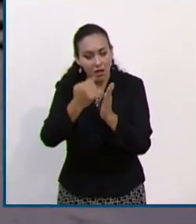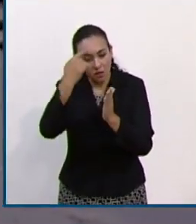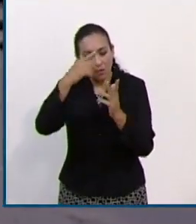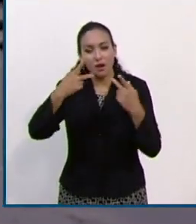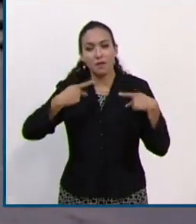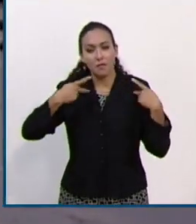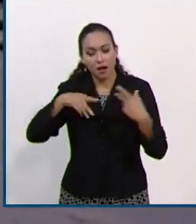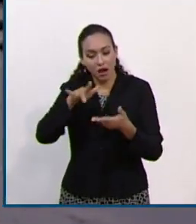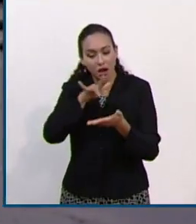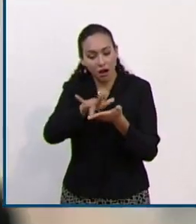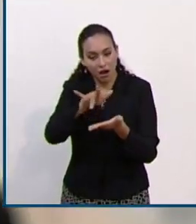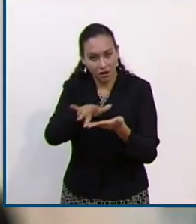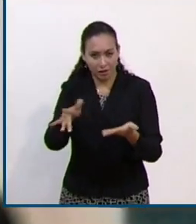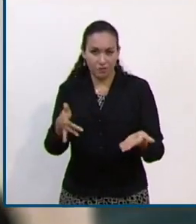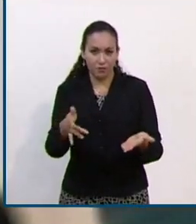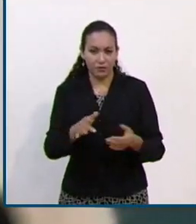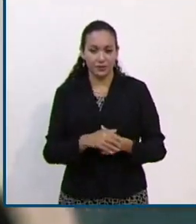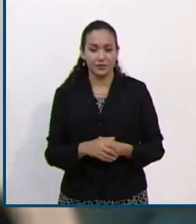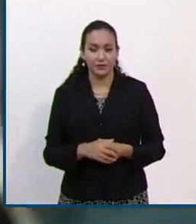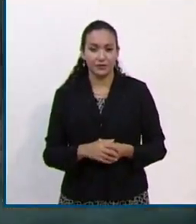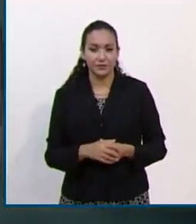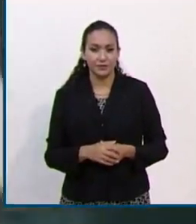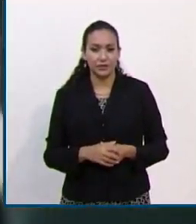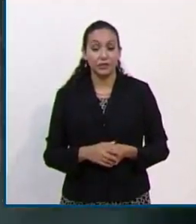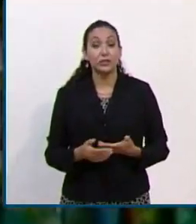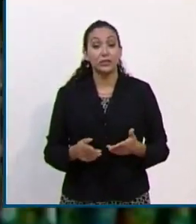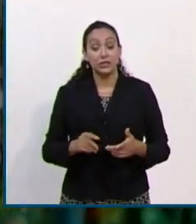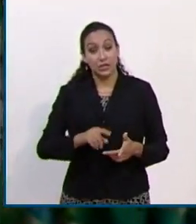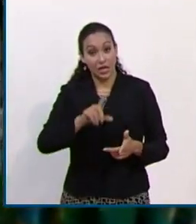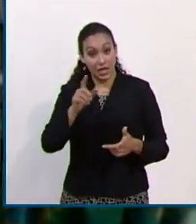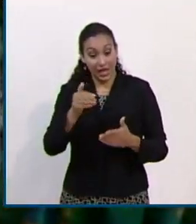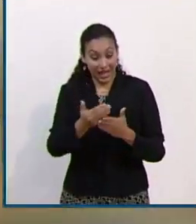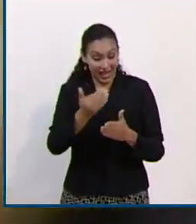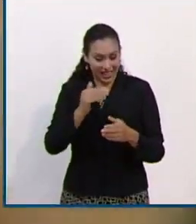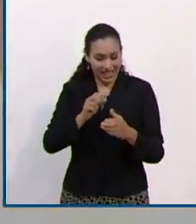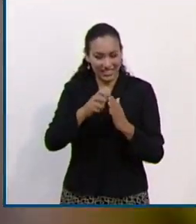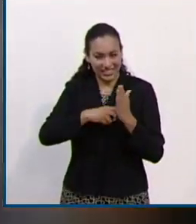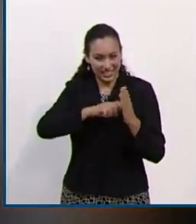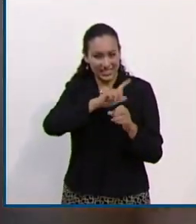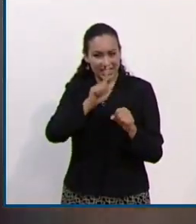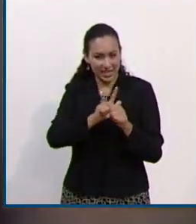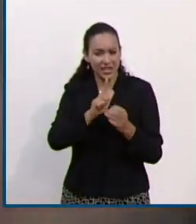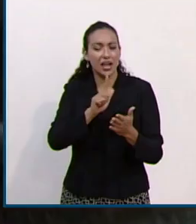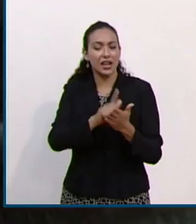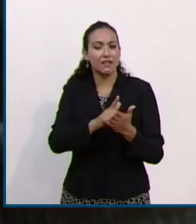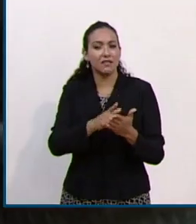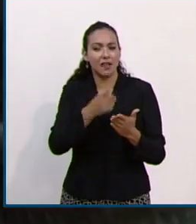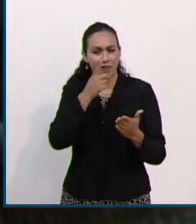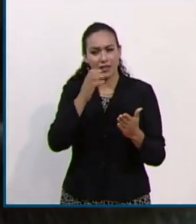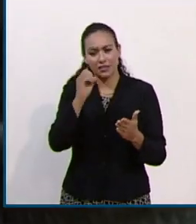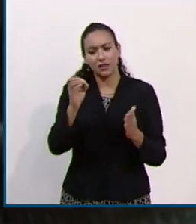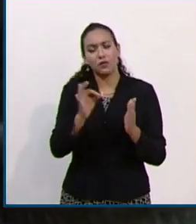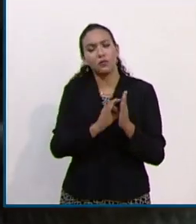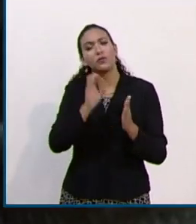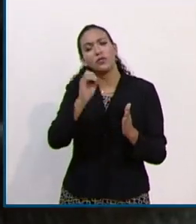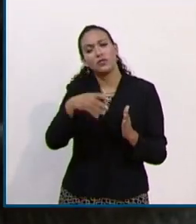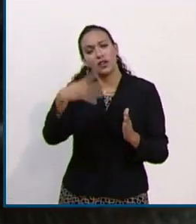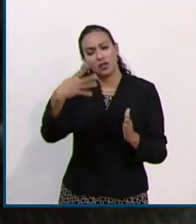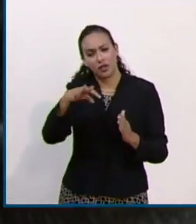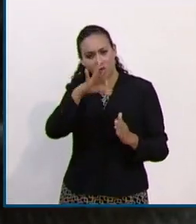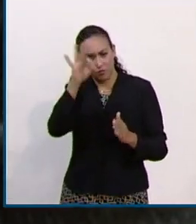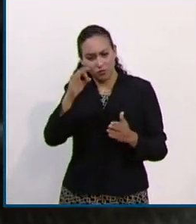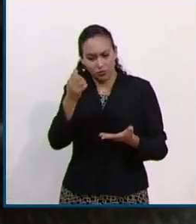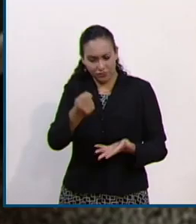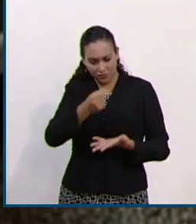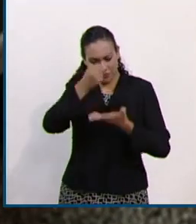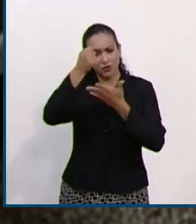víctimas respecto del ejercicio inmediato anterior. Hasta antes de la reforma, la ley preveía la garantía del 0.014% del gasto programable